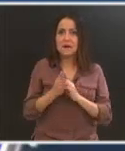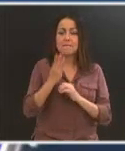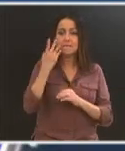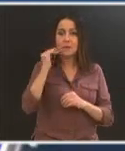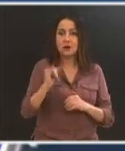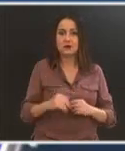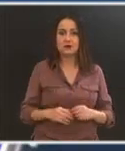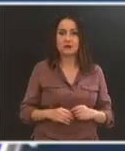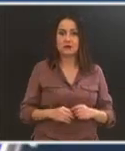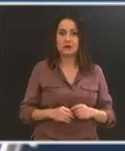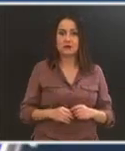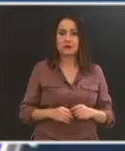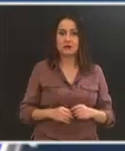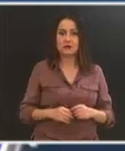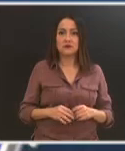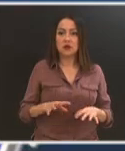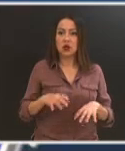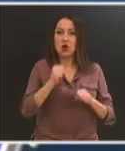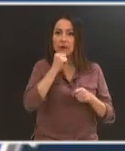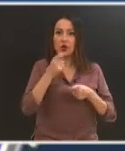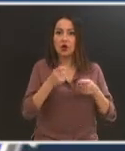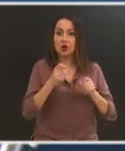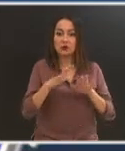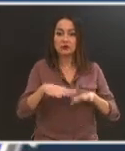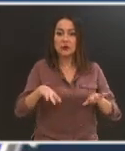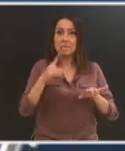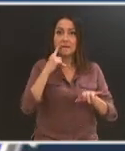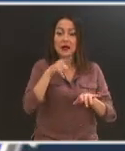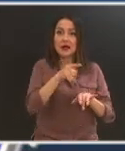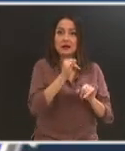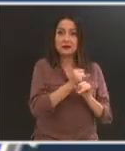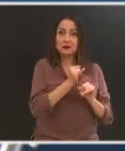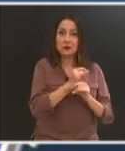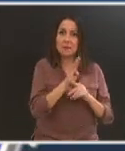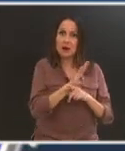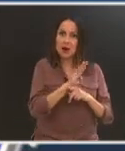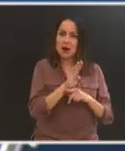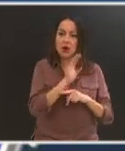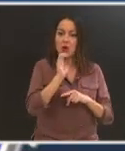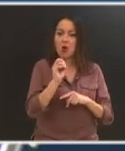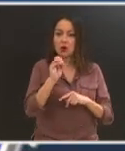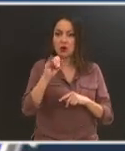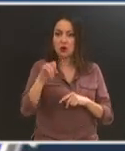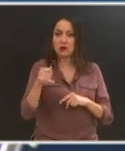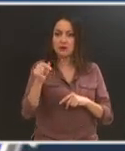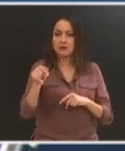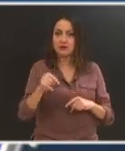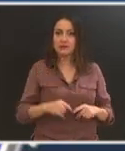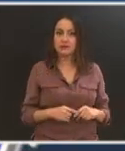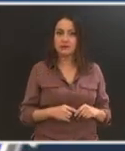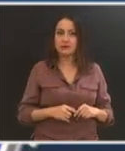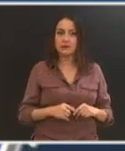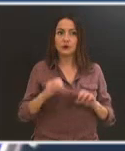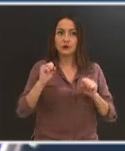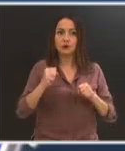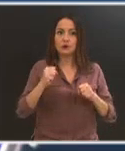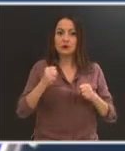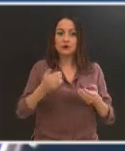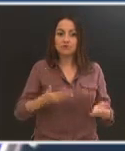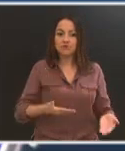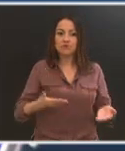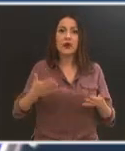tanto se toma control de la escena para que tanto la entidad bancaria como el organismo de investigación judicial pues puedan hacer el levantamiento